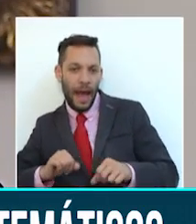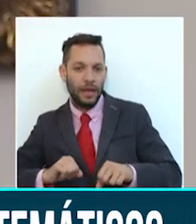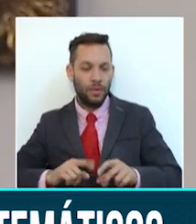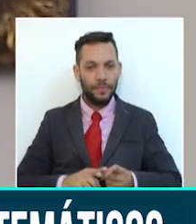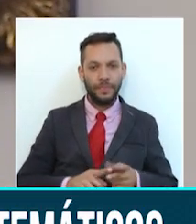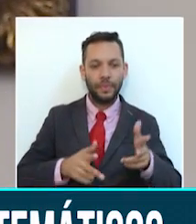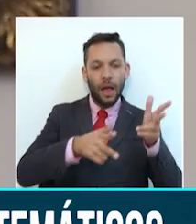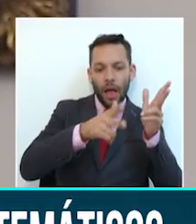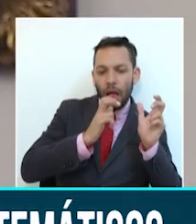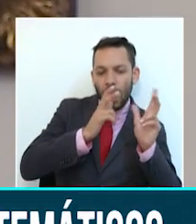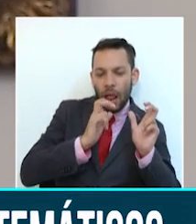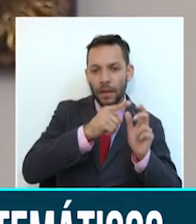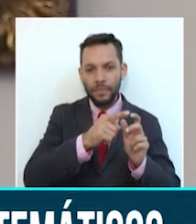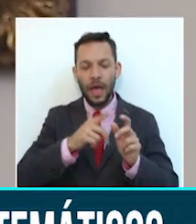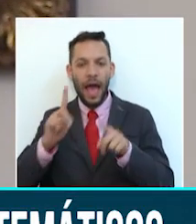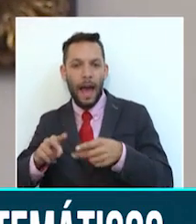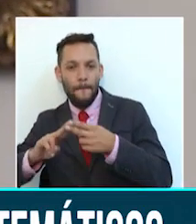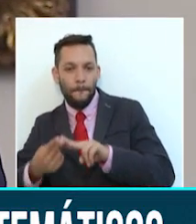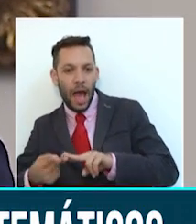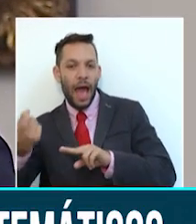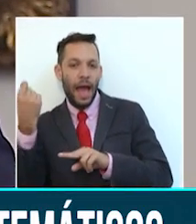Escuchar, interpretar, actuar.